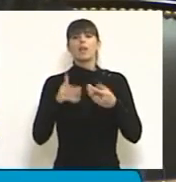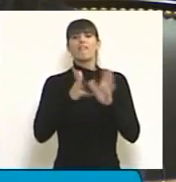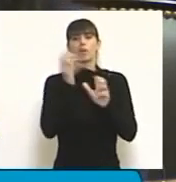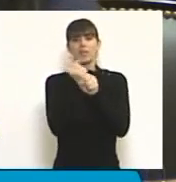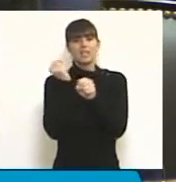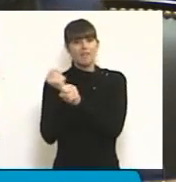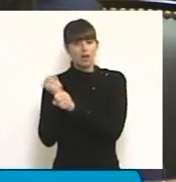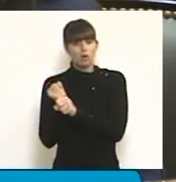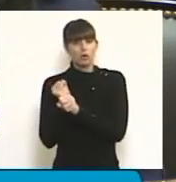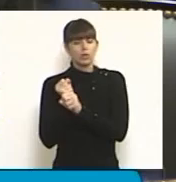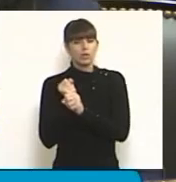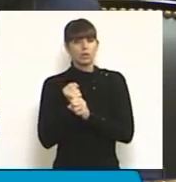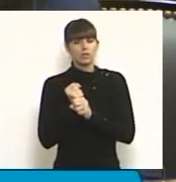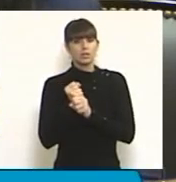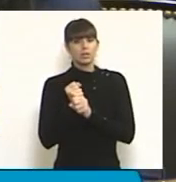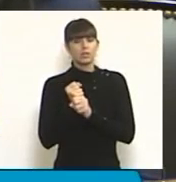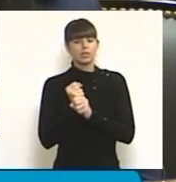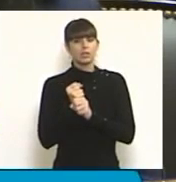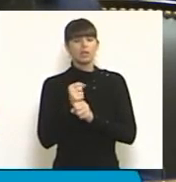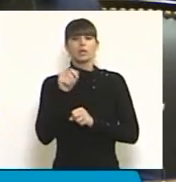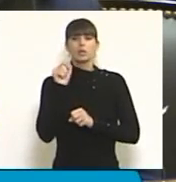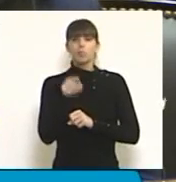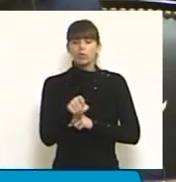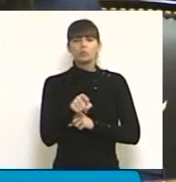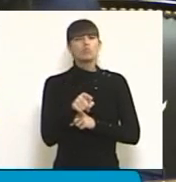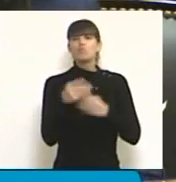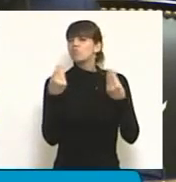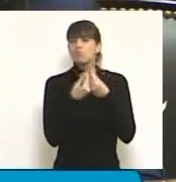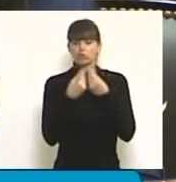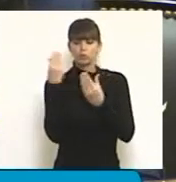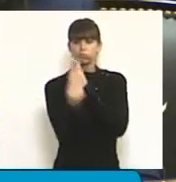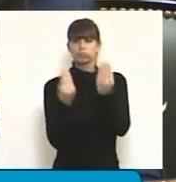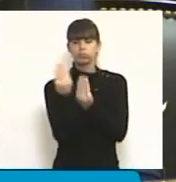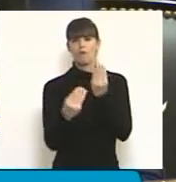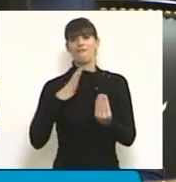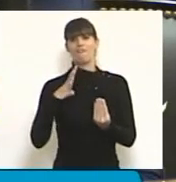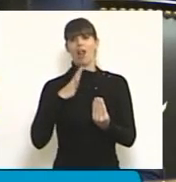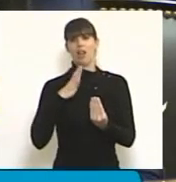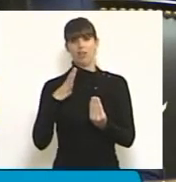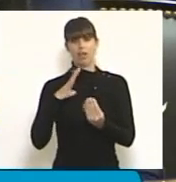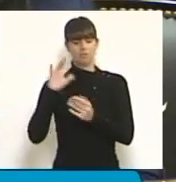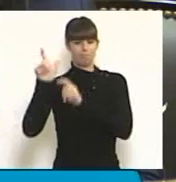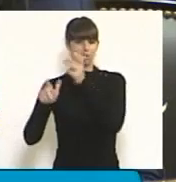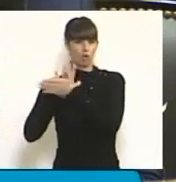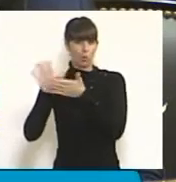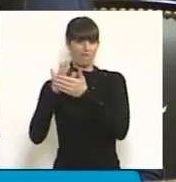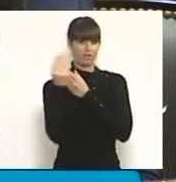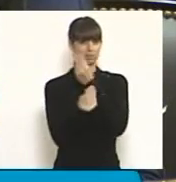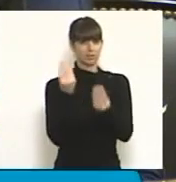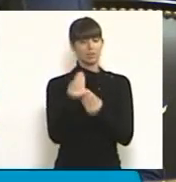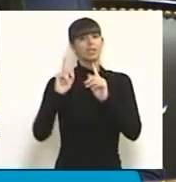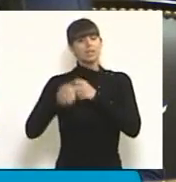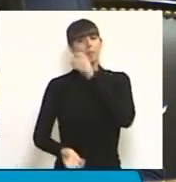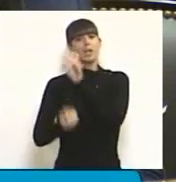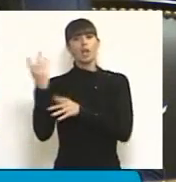y con eso también miles de cargos para cubrir. También se creó la